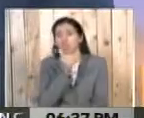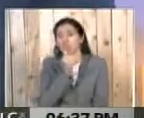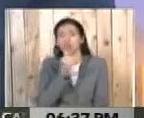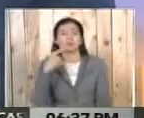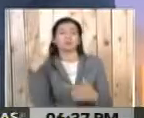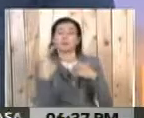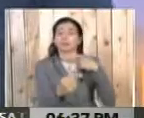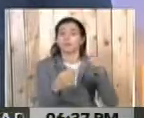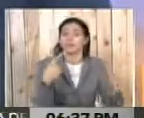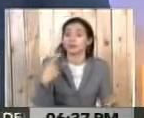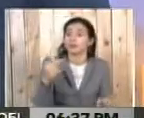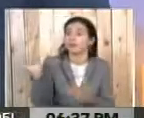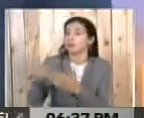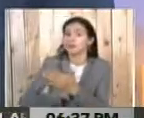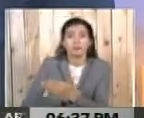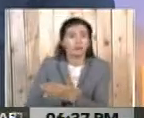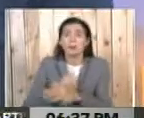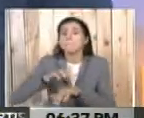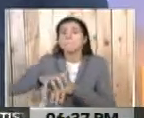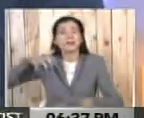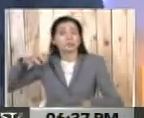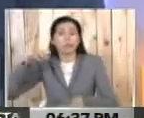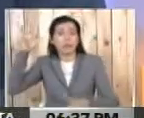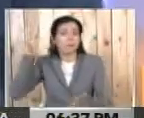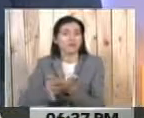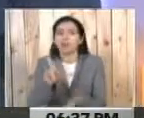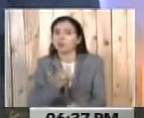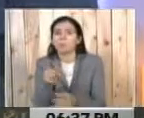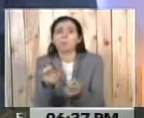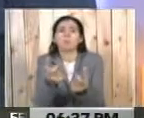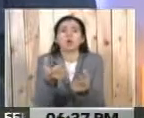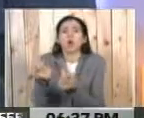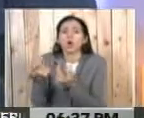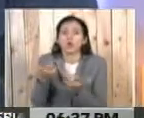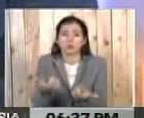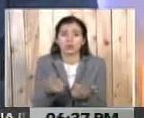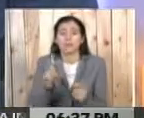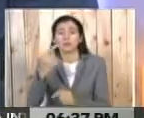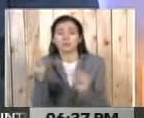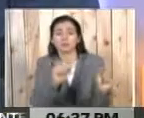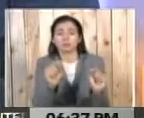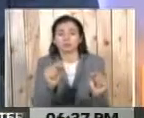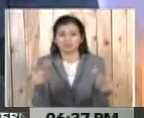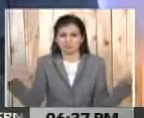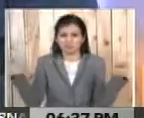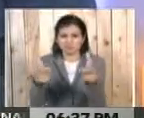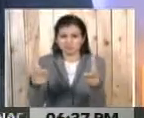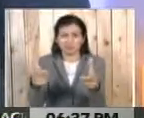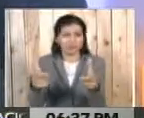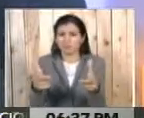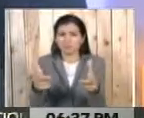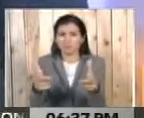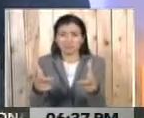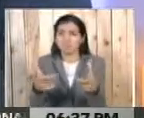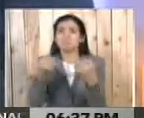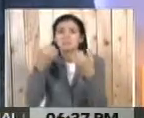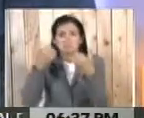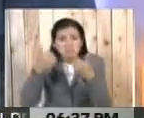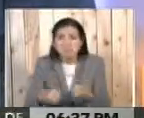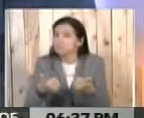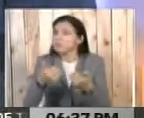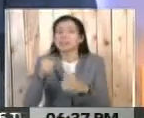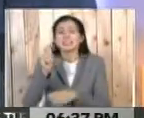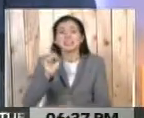y no fue aprobada por la mayoría. Es decir, una ley que fue aprobada en primera discusión en una sesión que fue declarada inválida por el